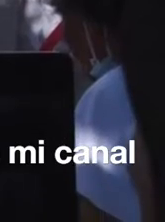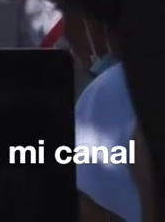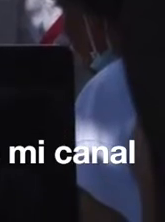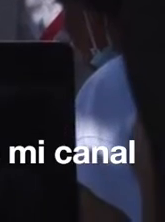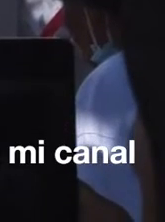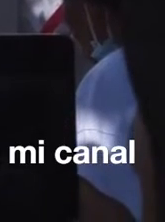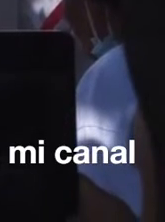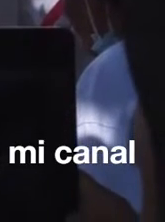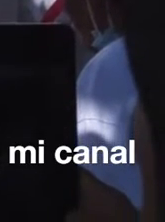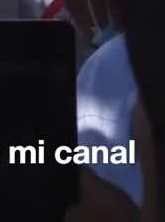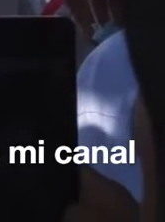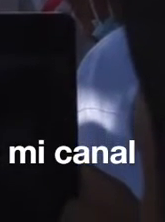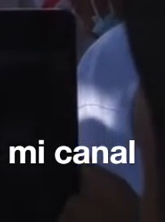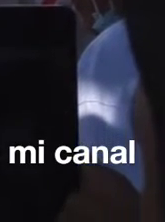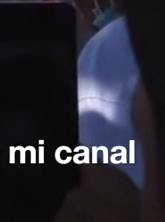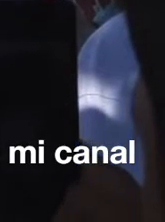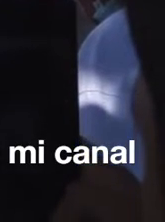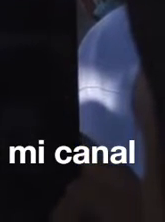pueblos originarios de Chiapas.